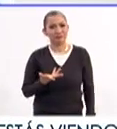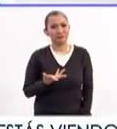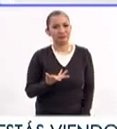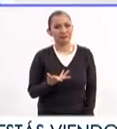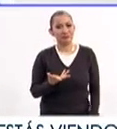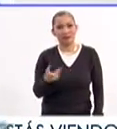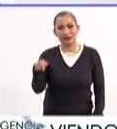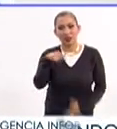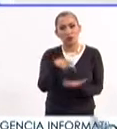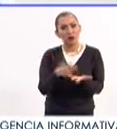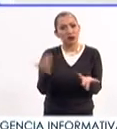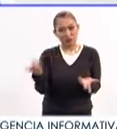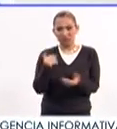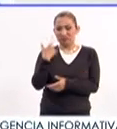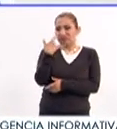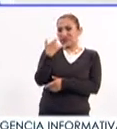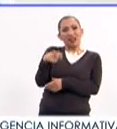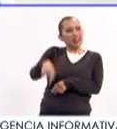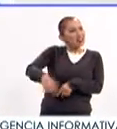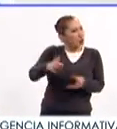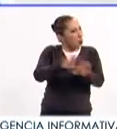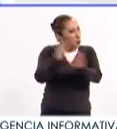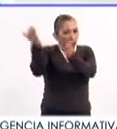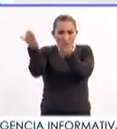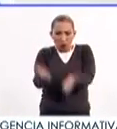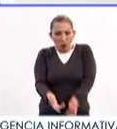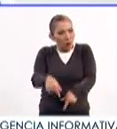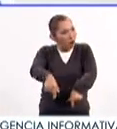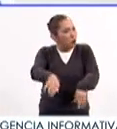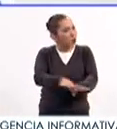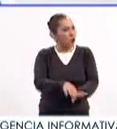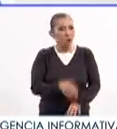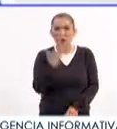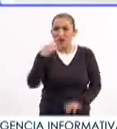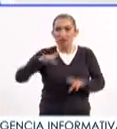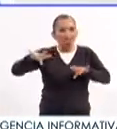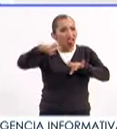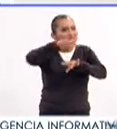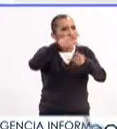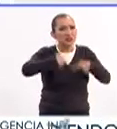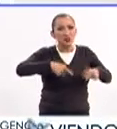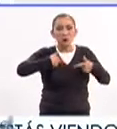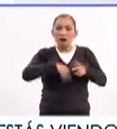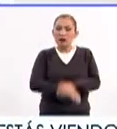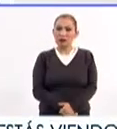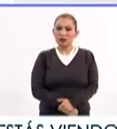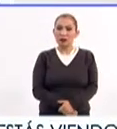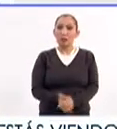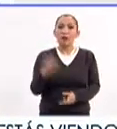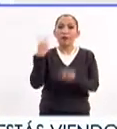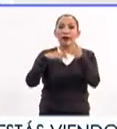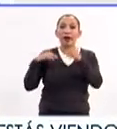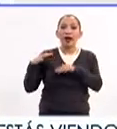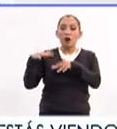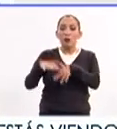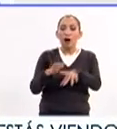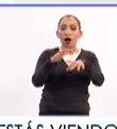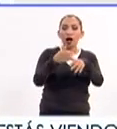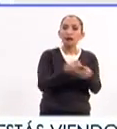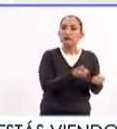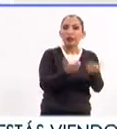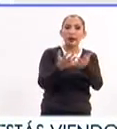y en lugares de lo más insospechado realmente, ¿no? Porque finalmente pues flotan y llegan aquí. Yo creo que